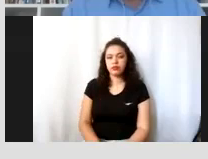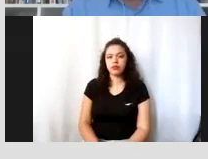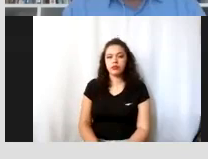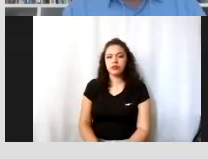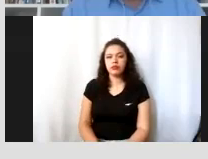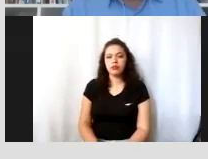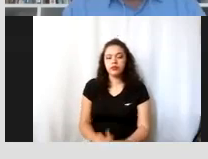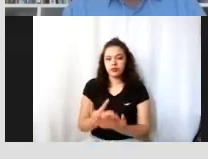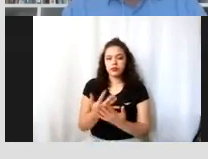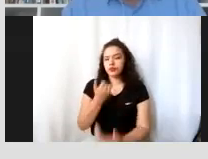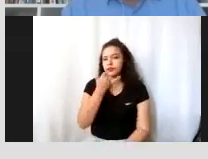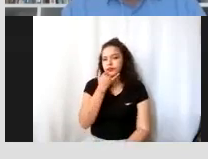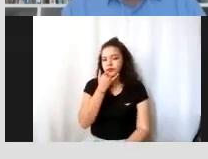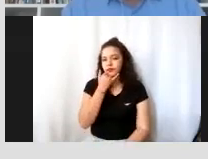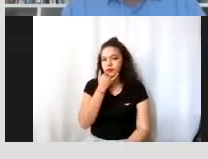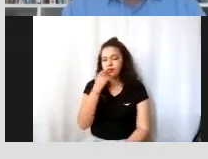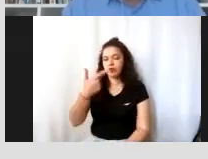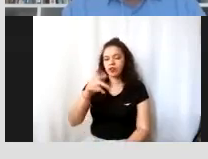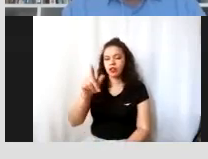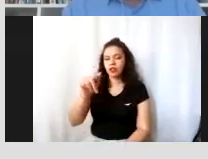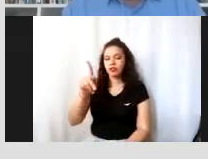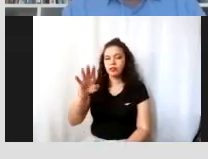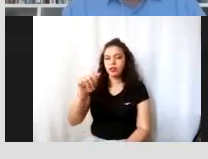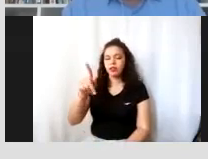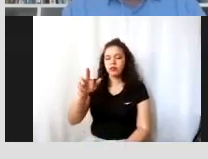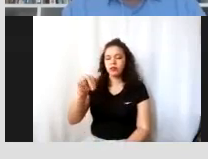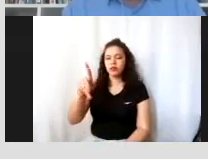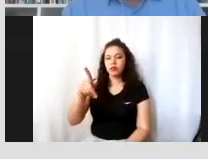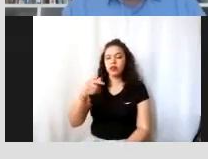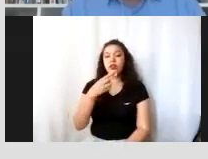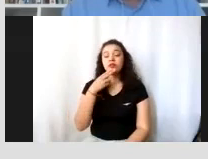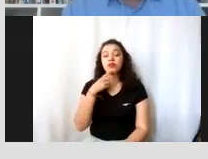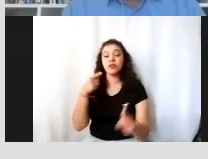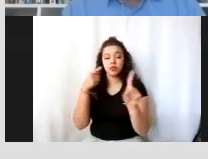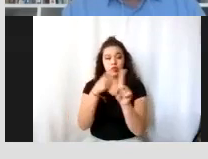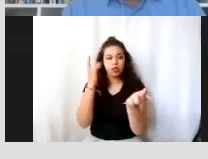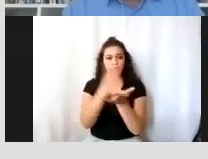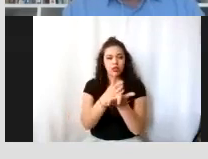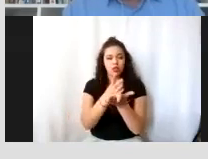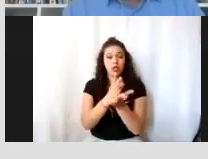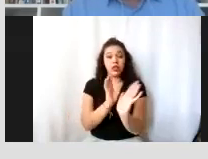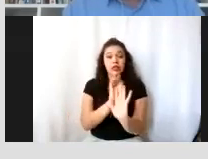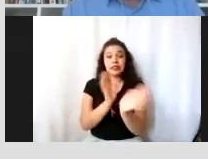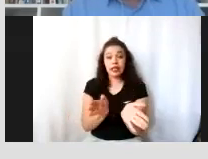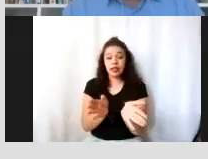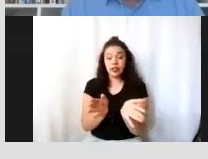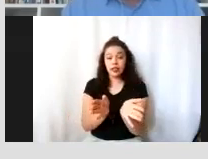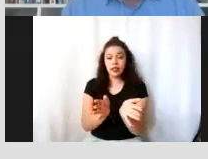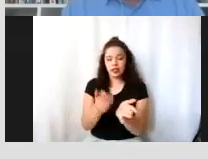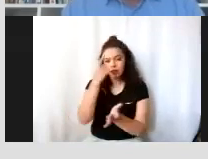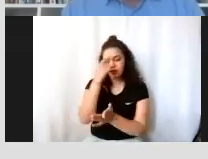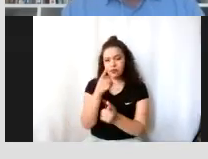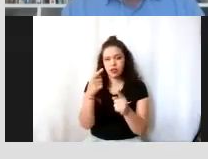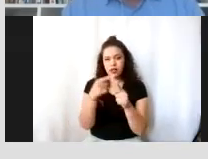Permítanme, por favor. Sí, ya dice. Guadalupe Aburto nos dice, estos serán utilizados única y exclusivamente para los siguientes